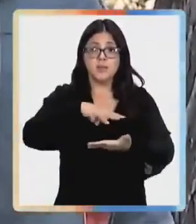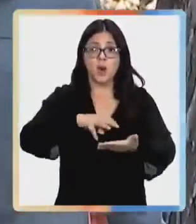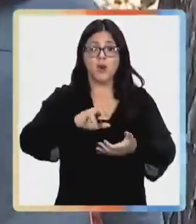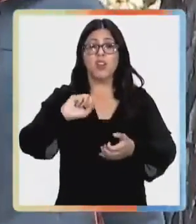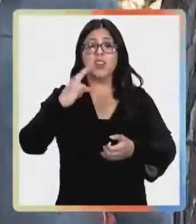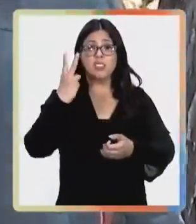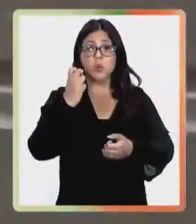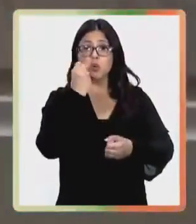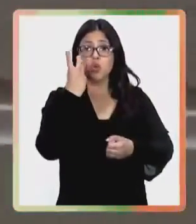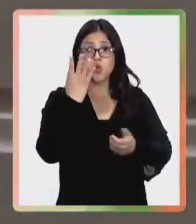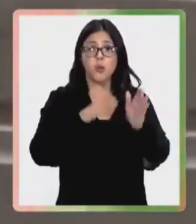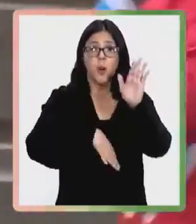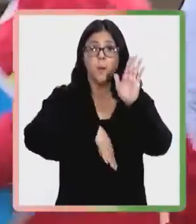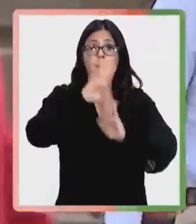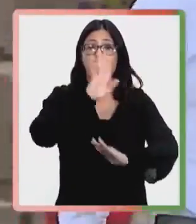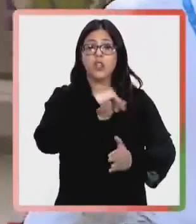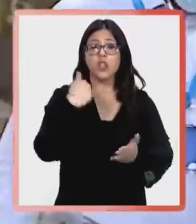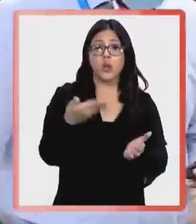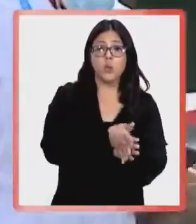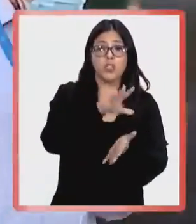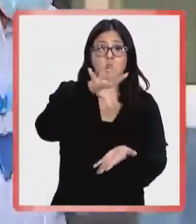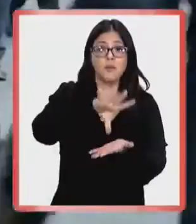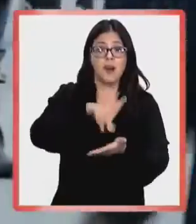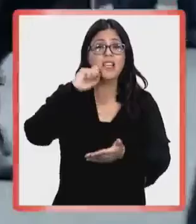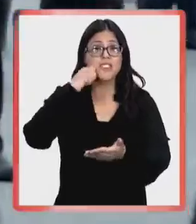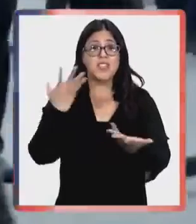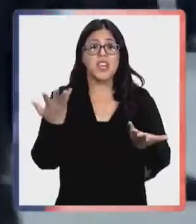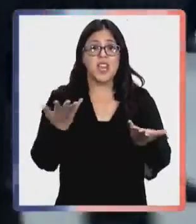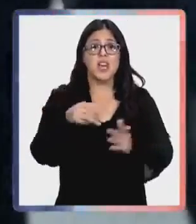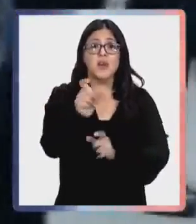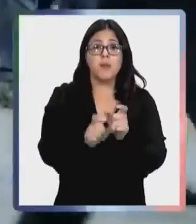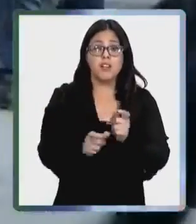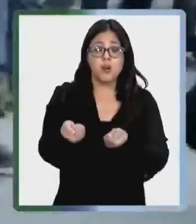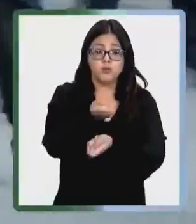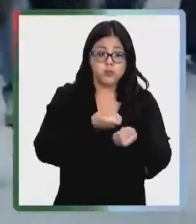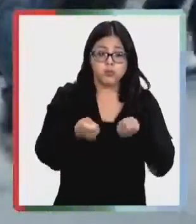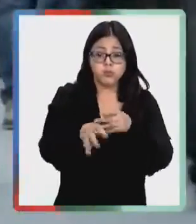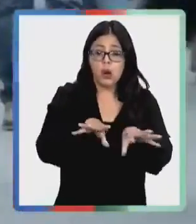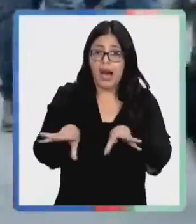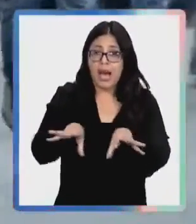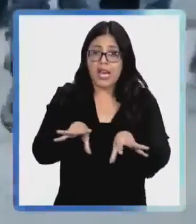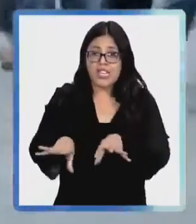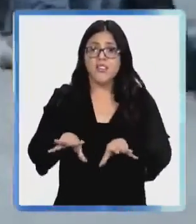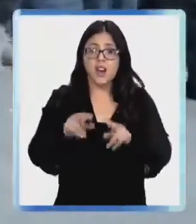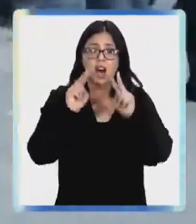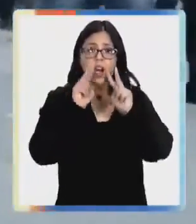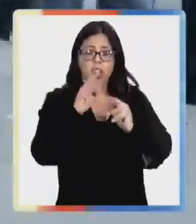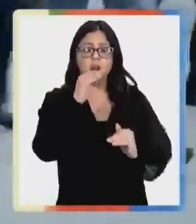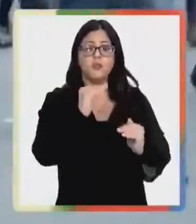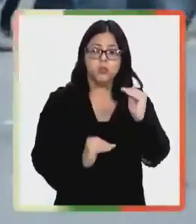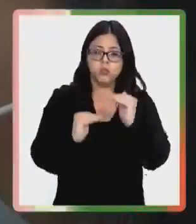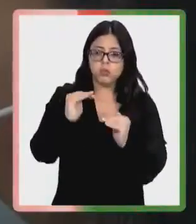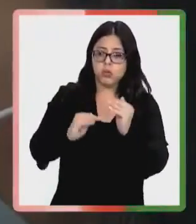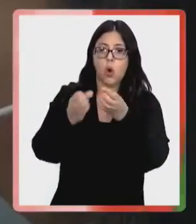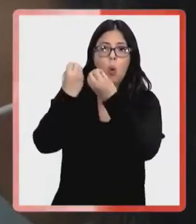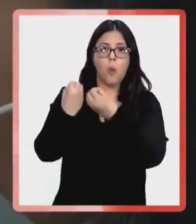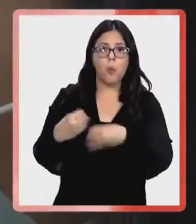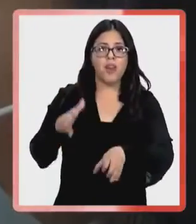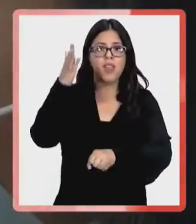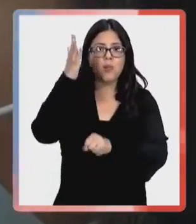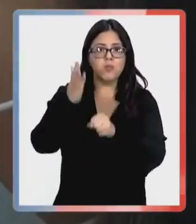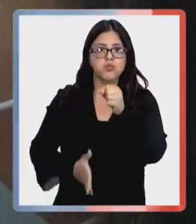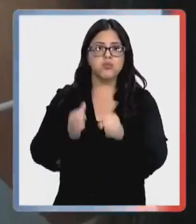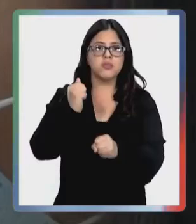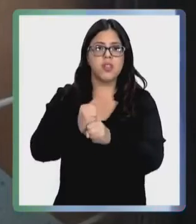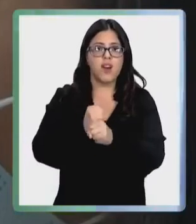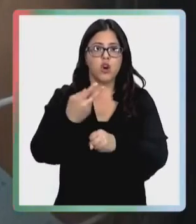la segunda tasa de suicidios más alta del país. Entonces, no solo se trata de una población económicamente activa que ha visto inestabilidad o